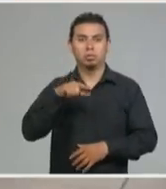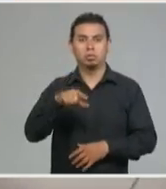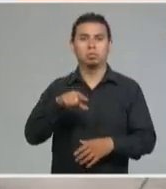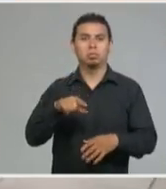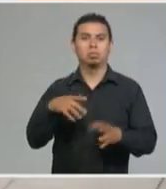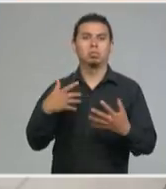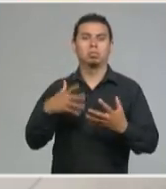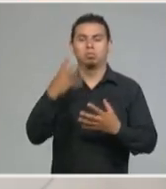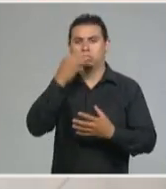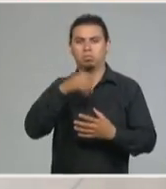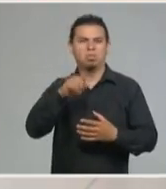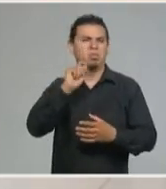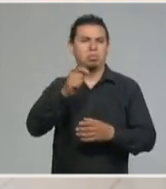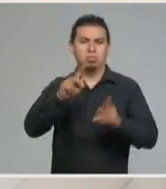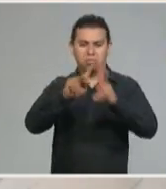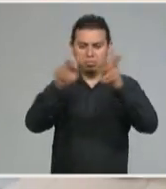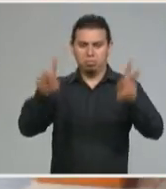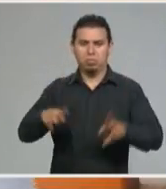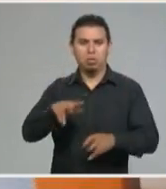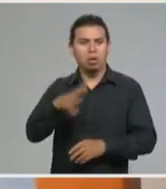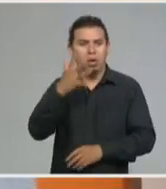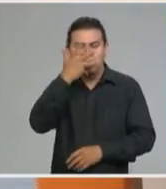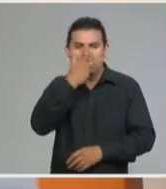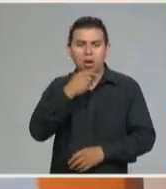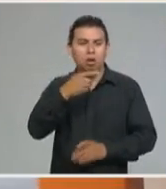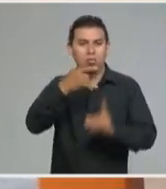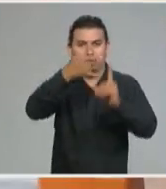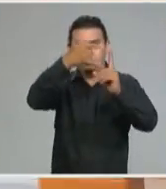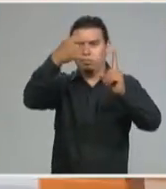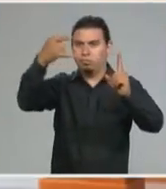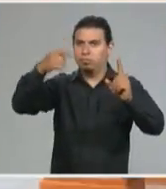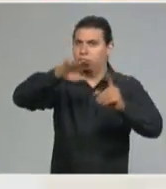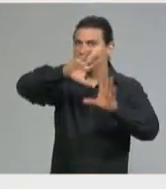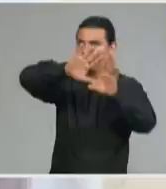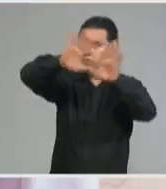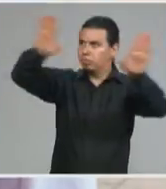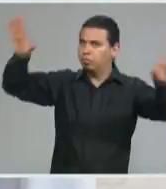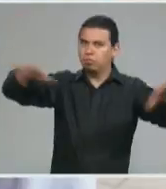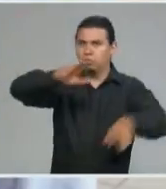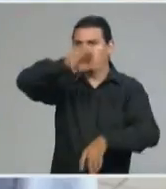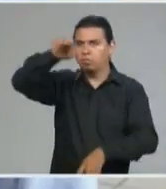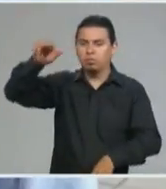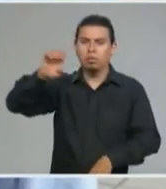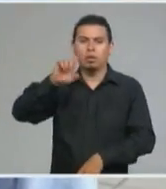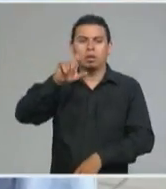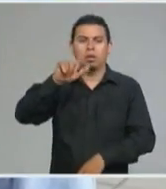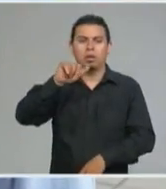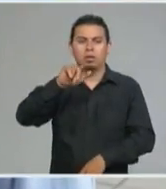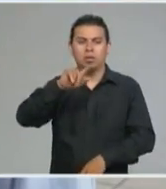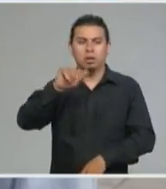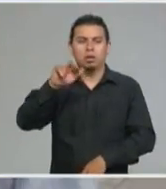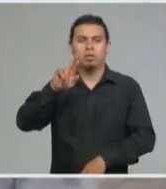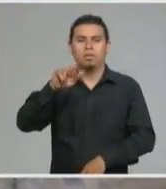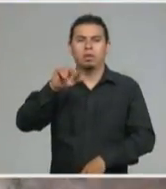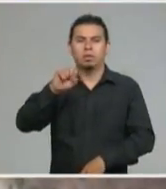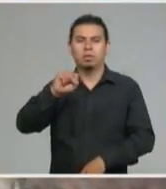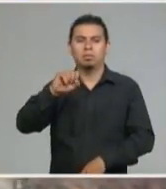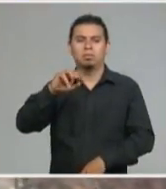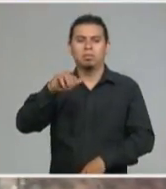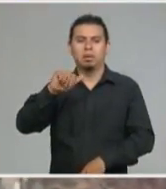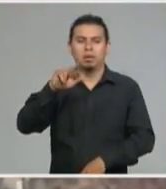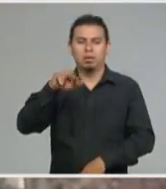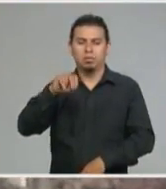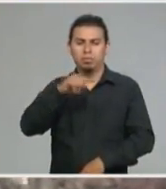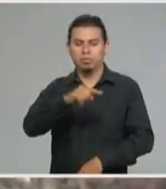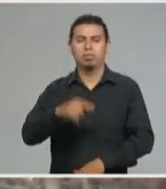su auténtico palacio, que deslumbra por sus murales, obras del artista plástico Eleazar Sánchez Aguilar. Esta